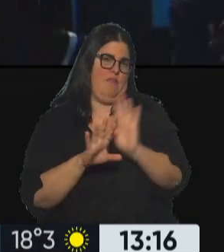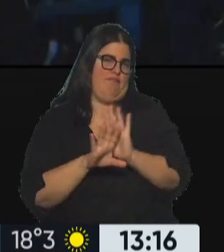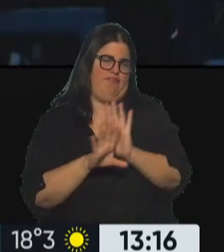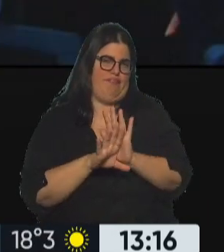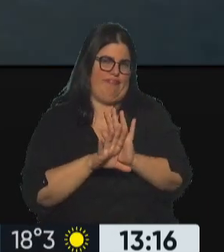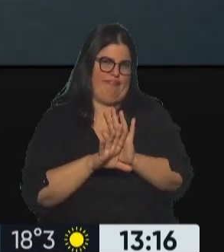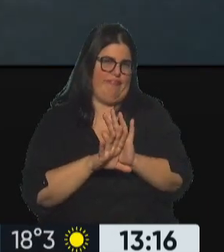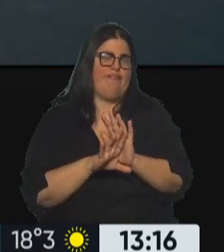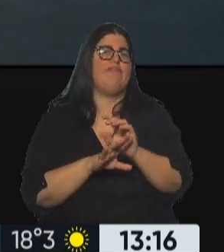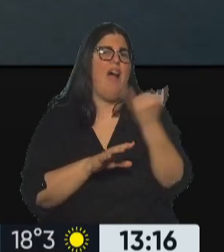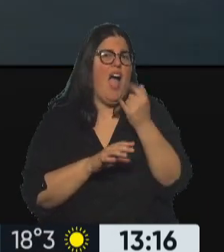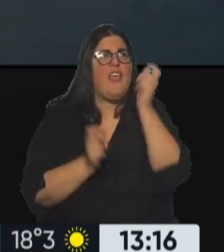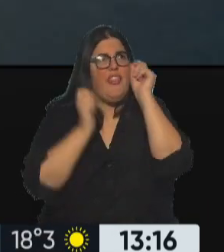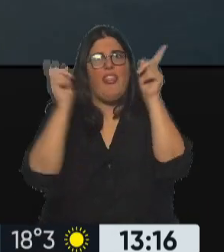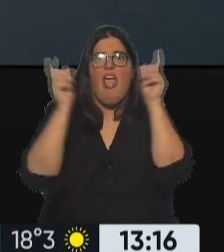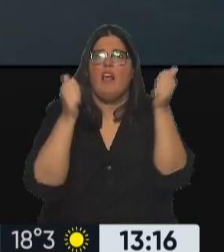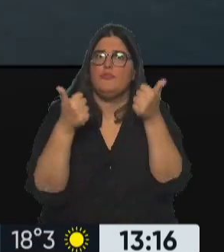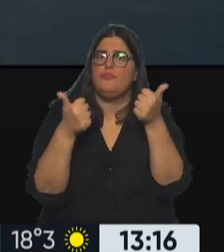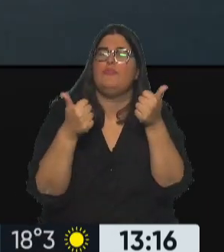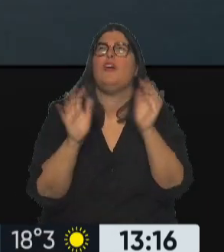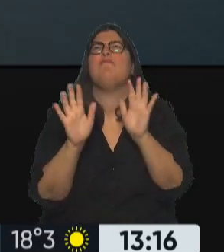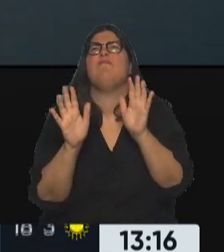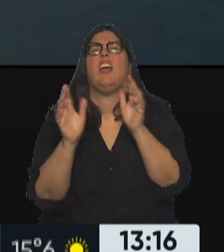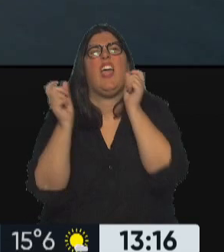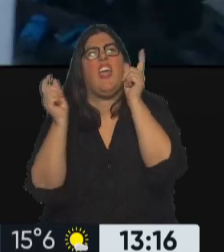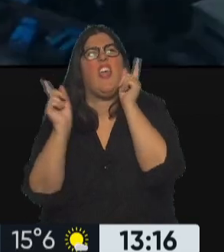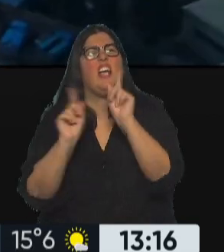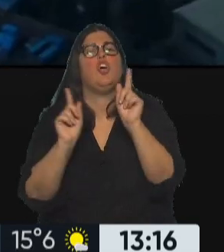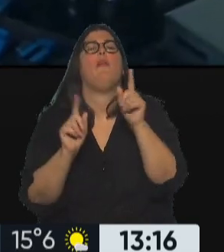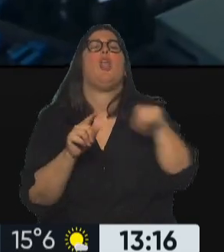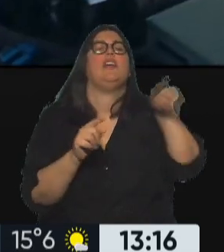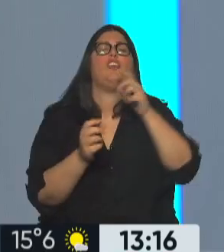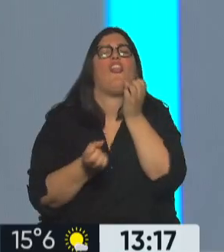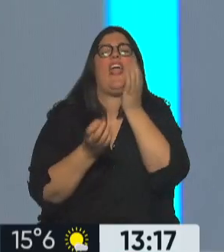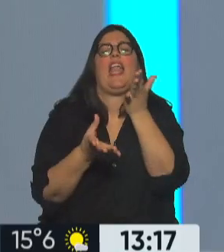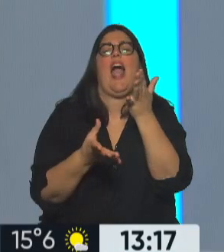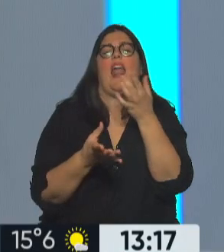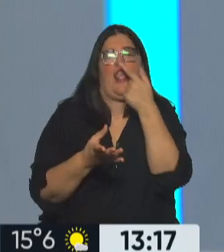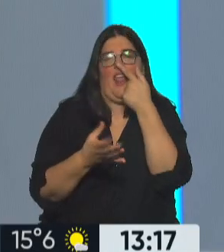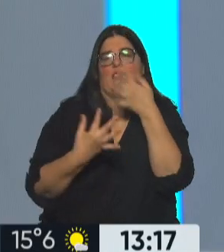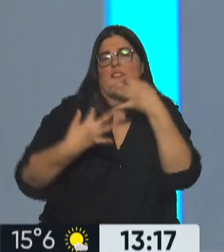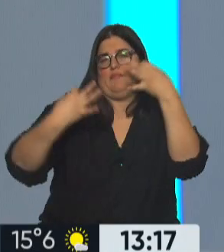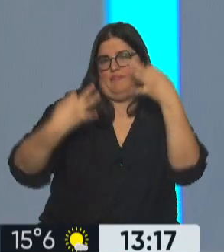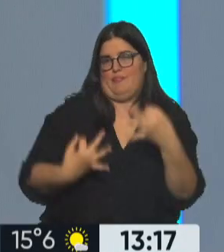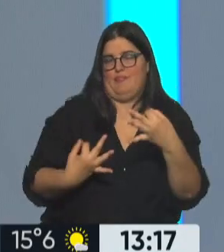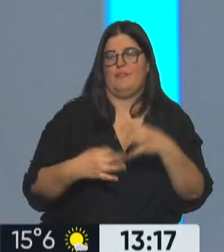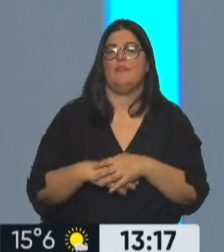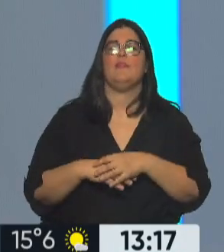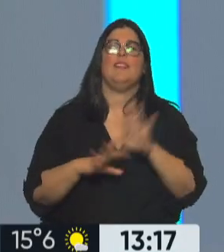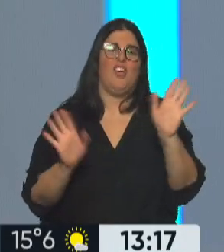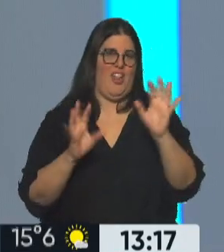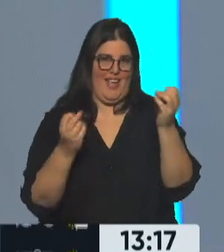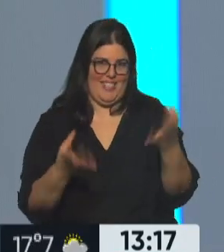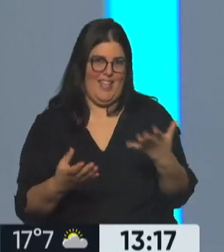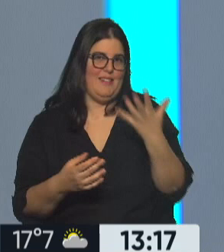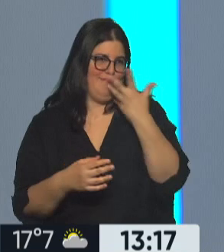de buenas ideas y más que de buenas ideas, de declaraciones de buenas intenciones, ¿no? Ahora, el tema, ¿qué tal? Mucho gusto.